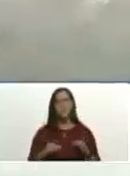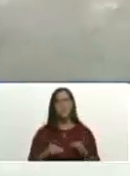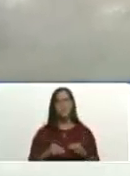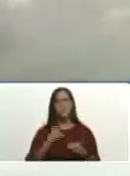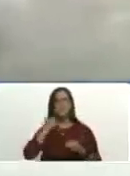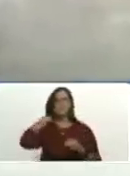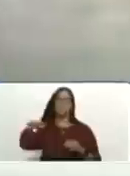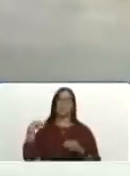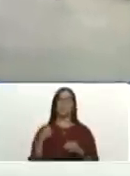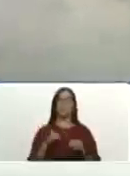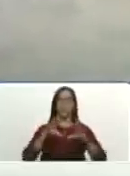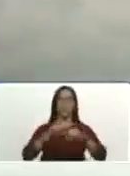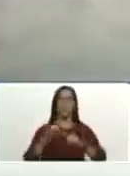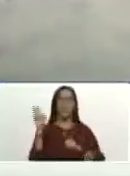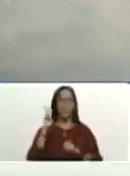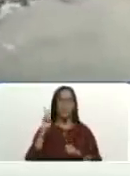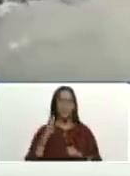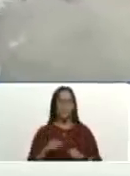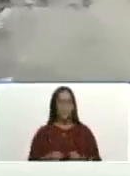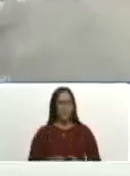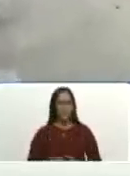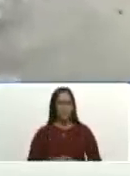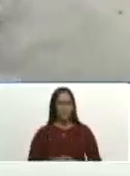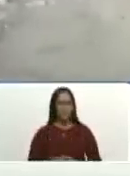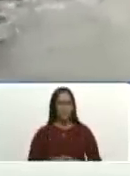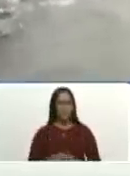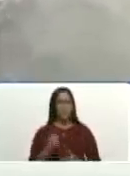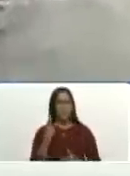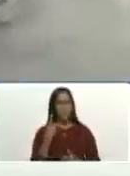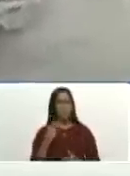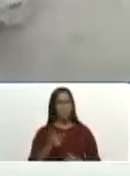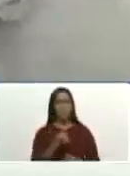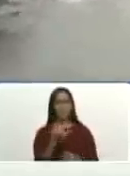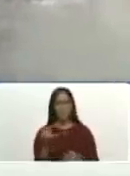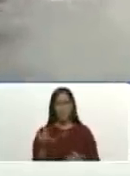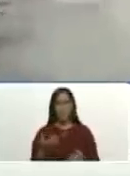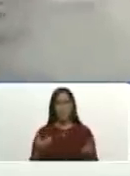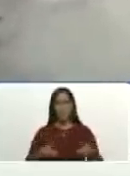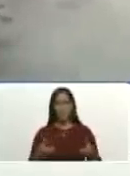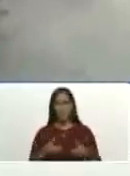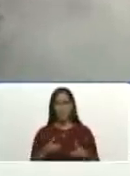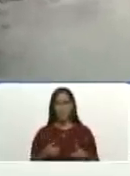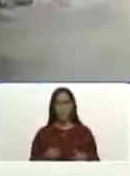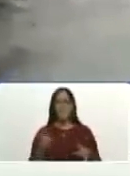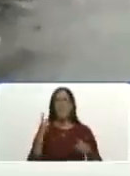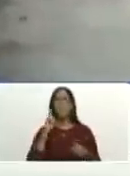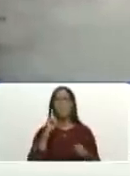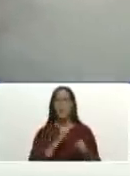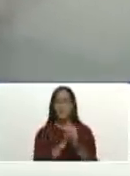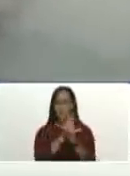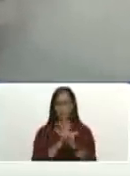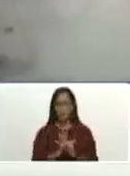por invadir Venezuela. Fue uno de los tantos intentos. En plena pandemia,